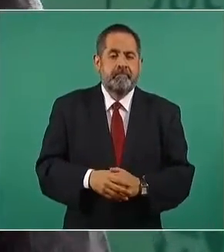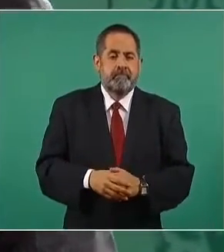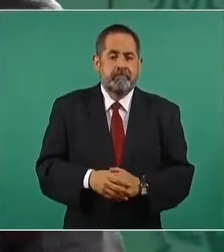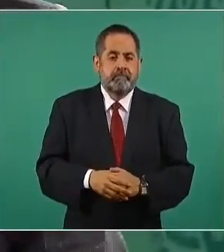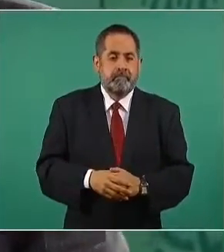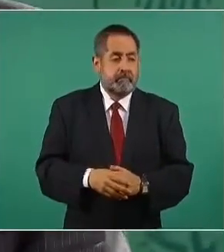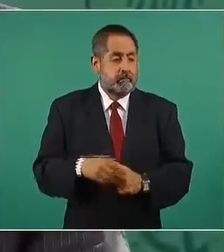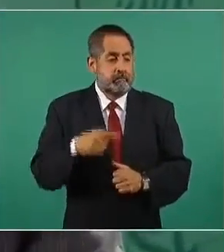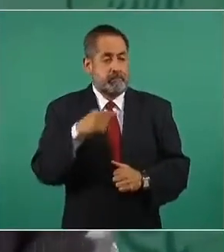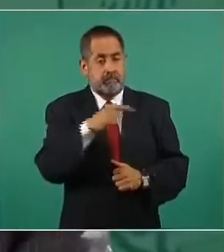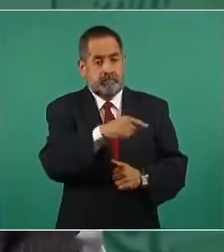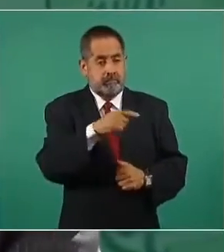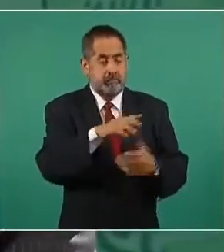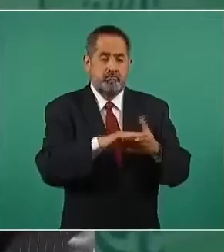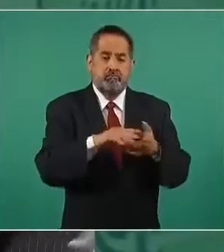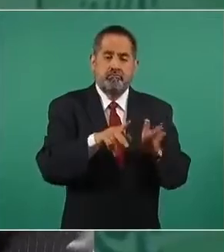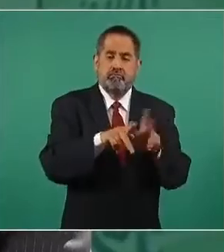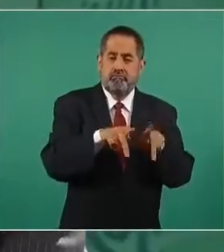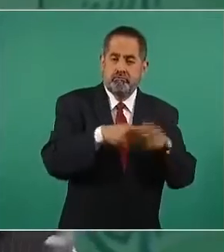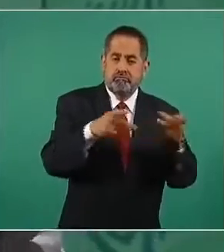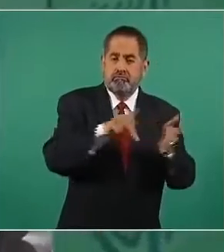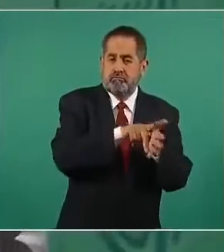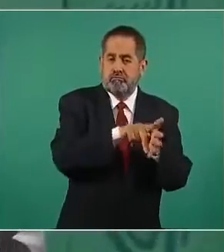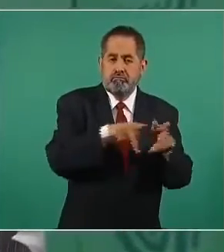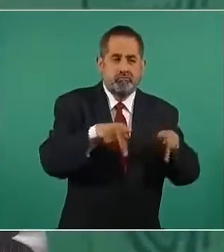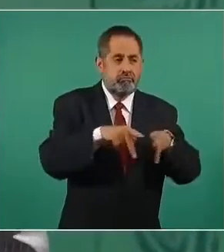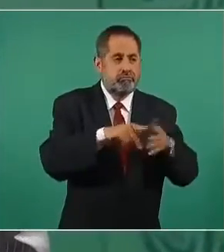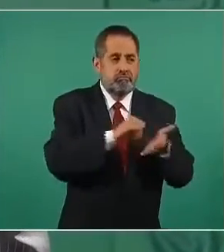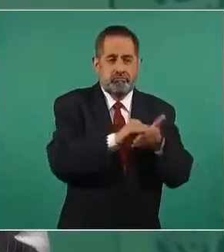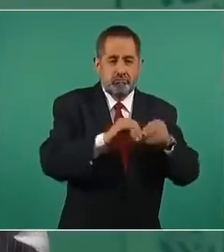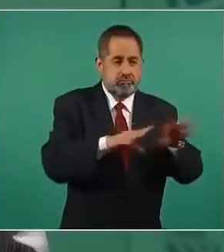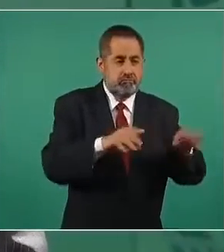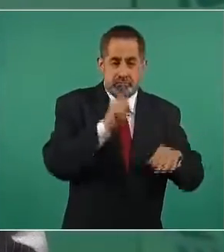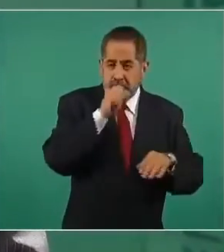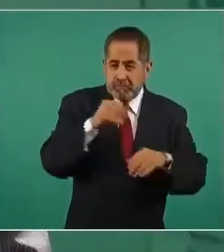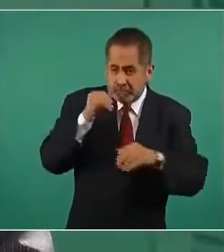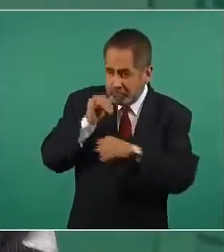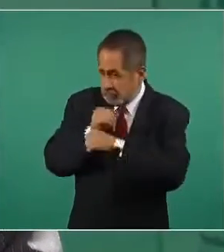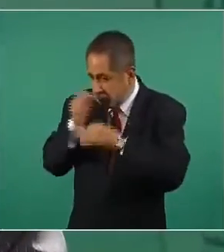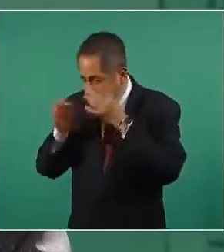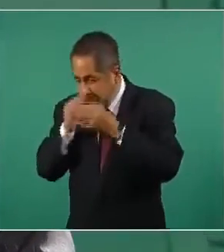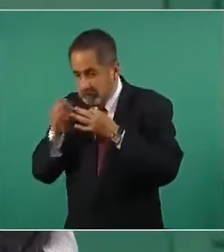¿Ha hecho, pregunto, el New York Times el mismo reportaje?